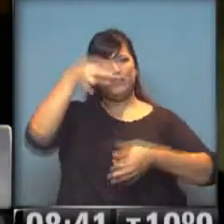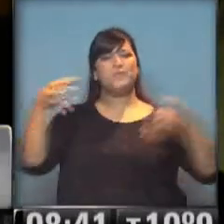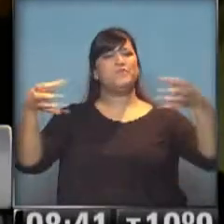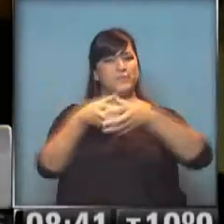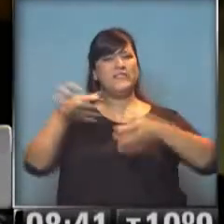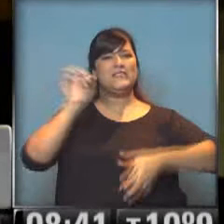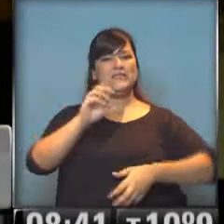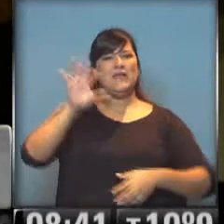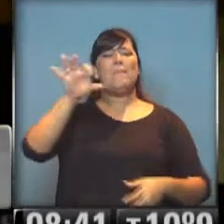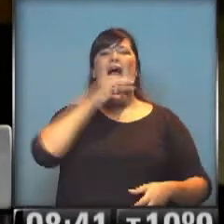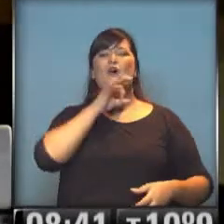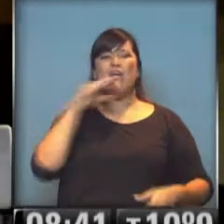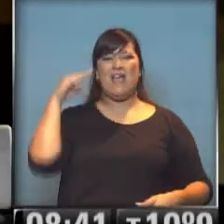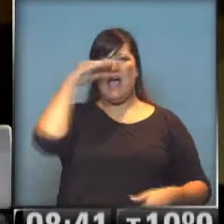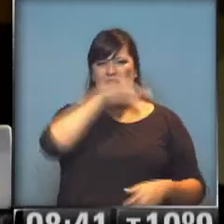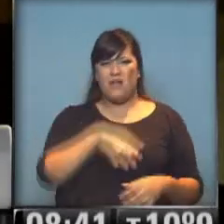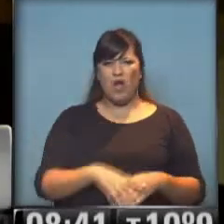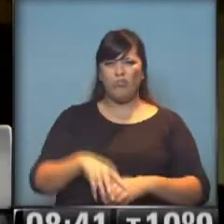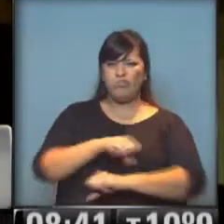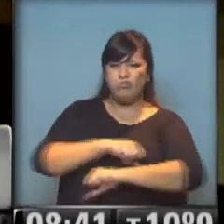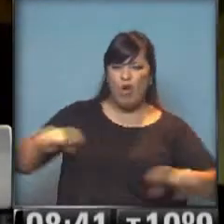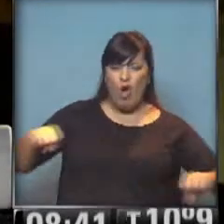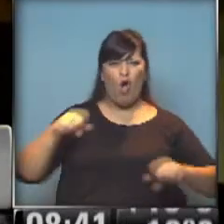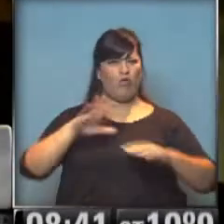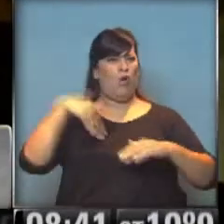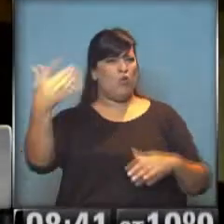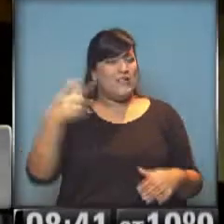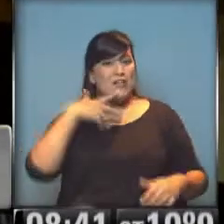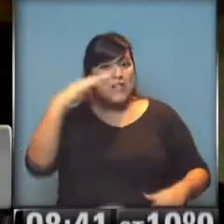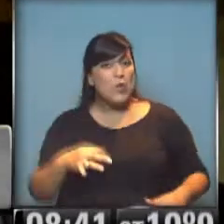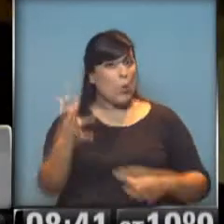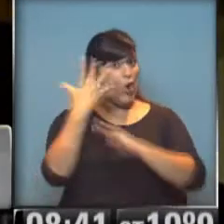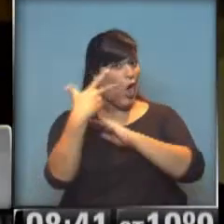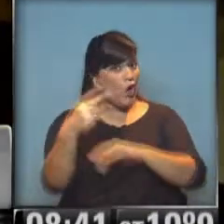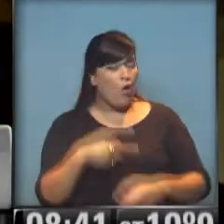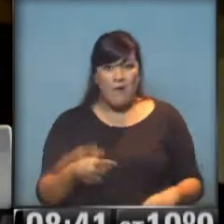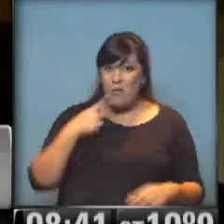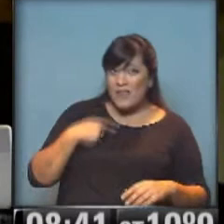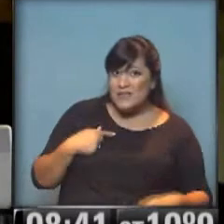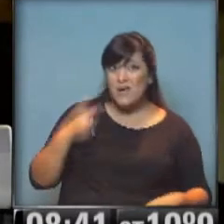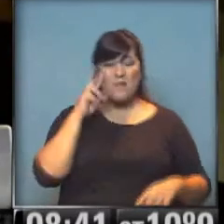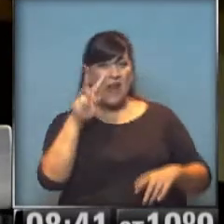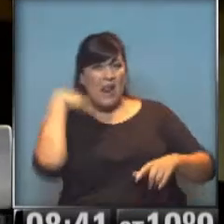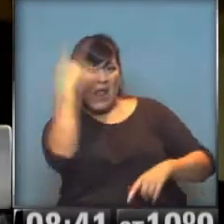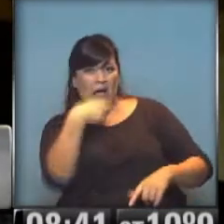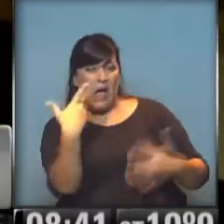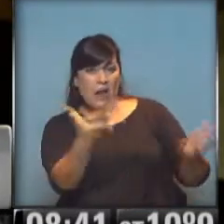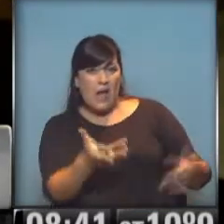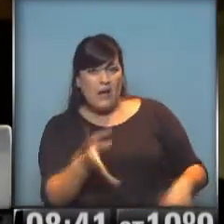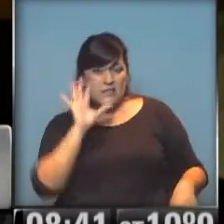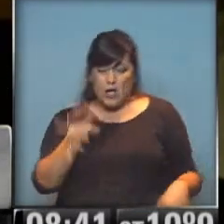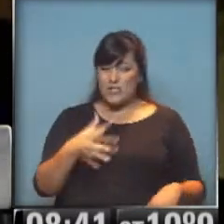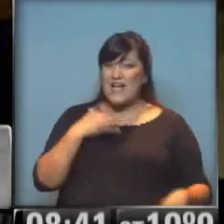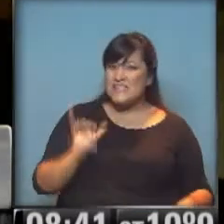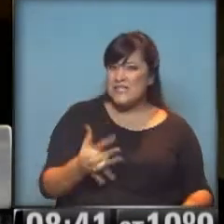¡Esa cadera ancha que tenés! ¡Tan gorda estoy! Cruzate de vereda porque te aseguro que te viene a afanar, ¿eh? ¡Ay, vos decís! Y mirale la cara, la pinta que tiene. ¡Ay, sí!